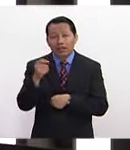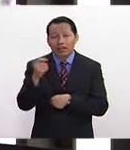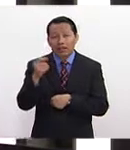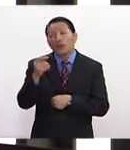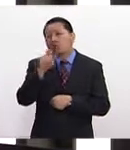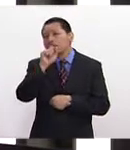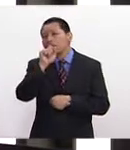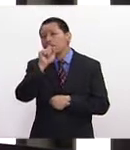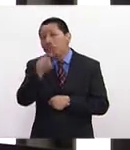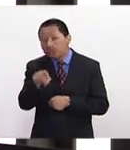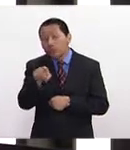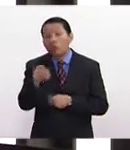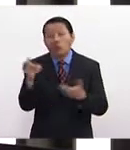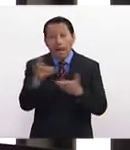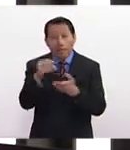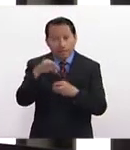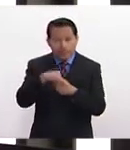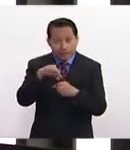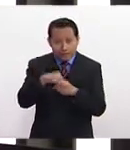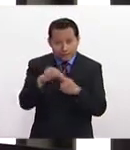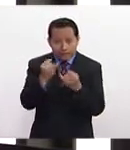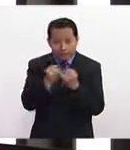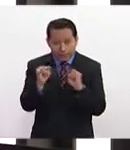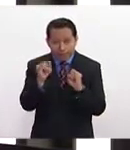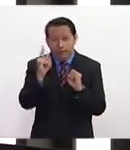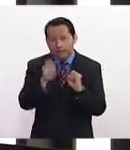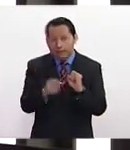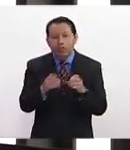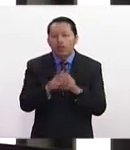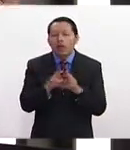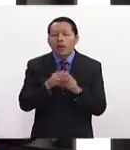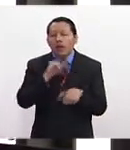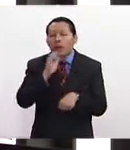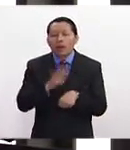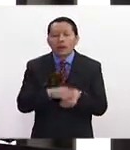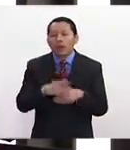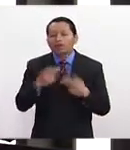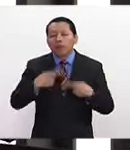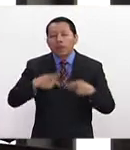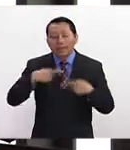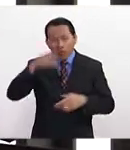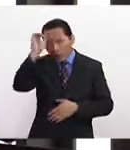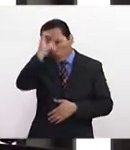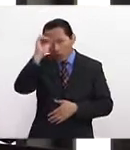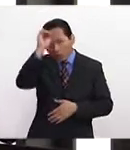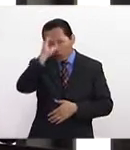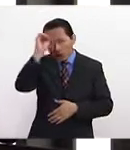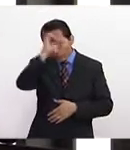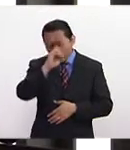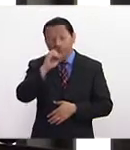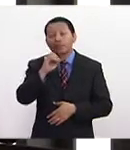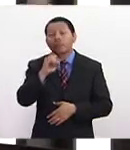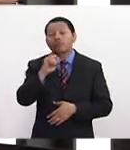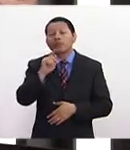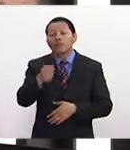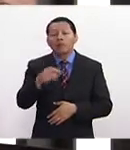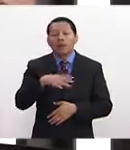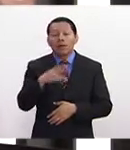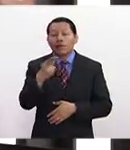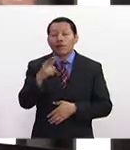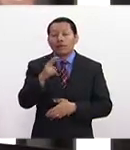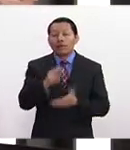que también se celebró un referéndum independentista, fue de carácter consultivo y no vinculante, fue en noviembre